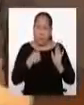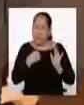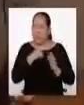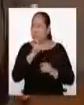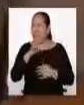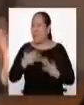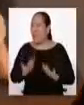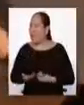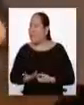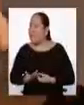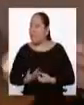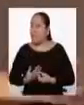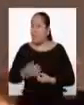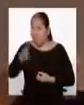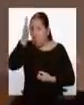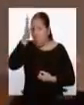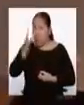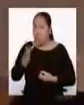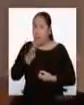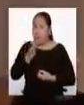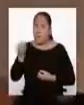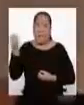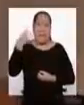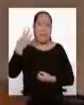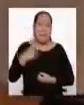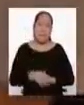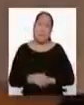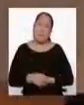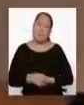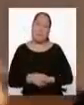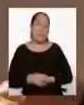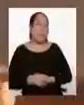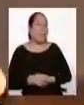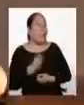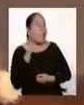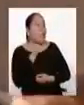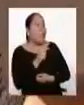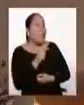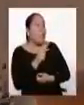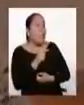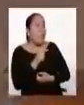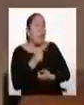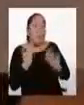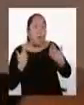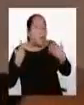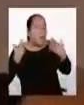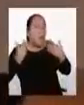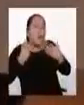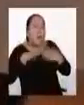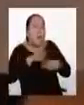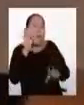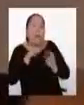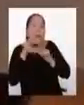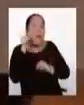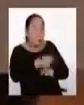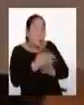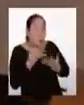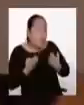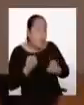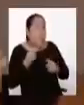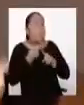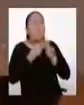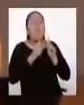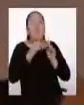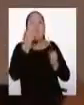Y mis papás agarran y me dicen la clásica, haz lo que quieras, pero termina la universidad. Entonces yo dije, bueno, voy a terminar